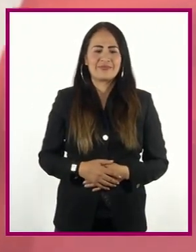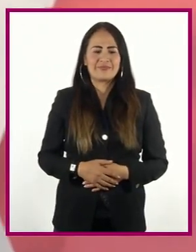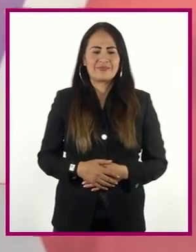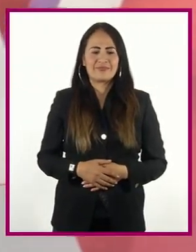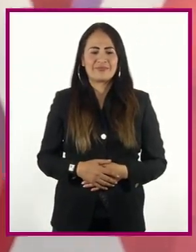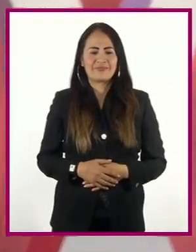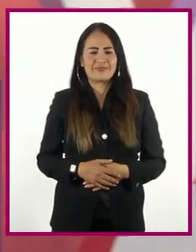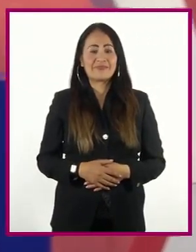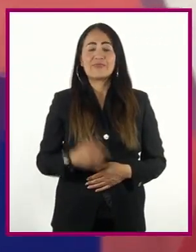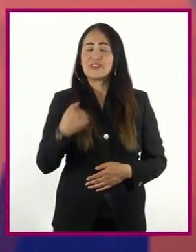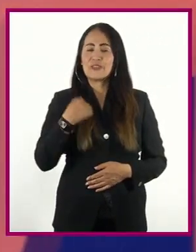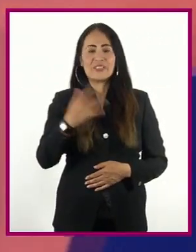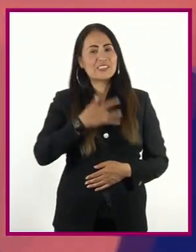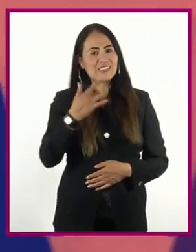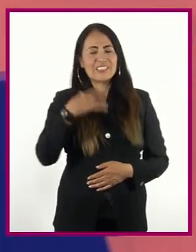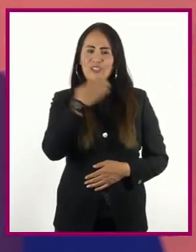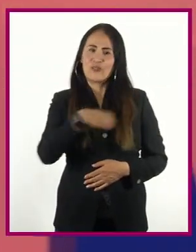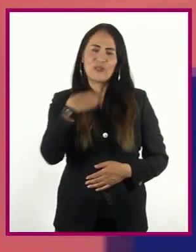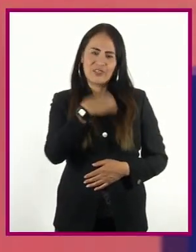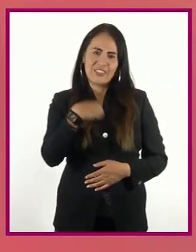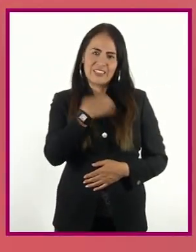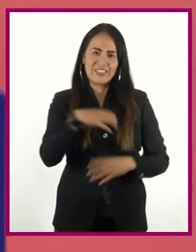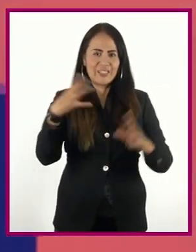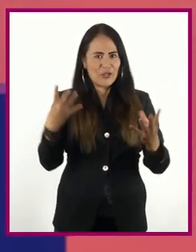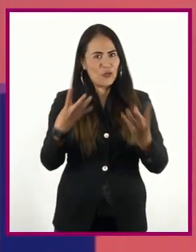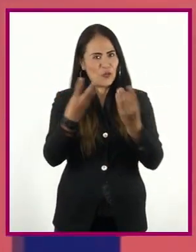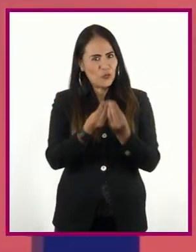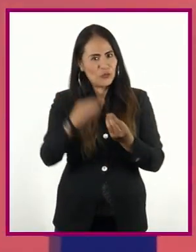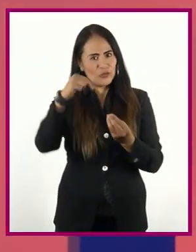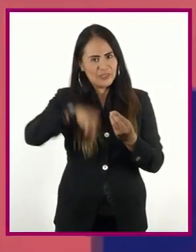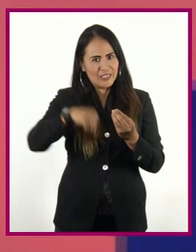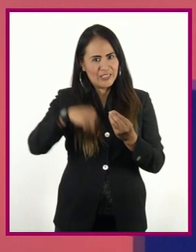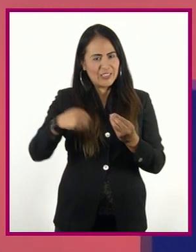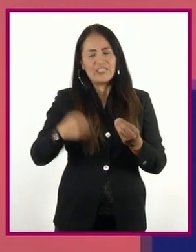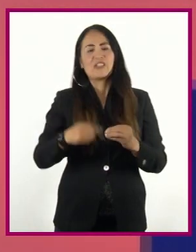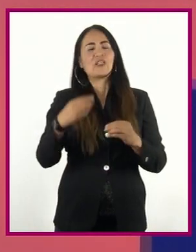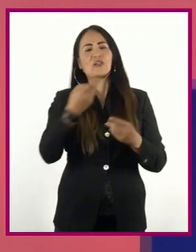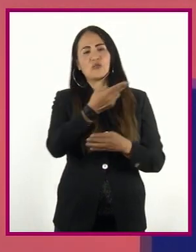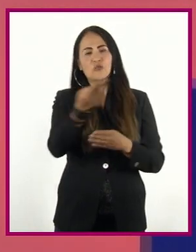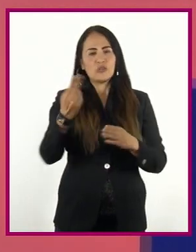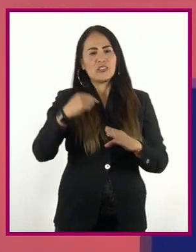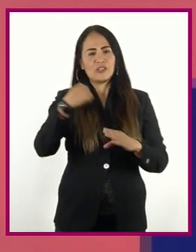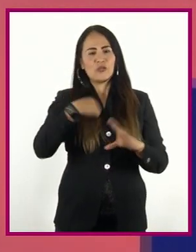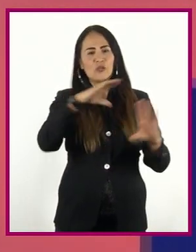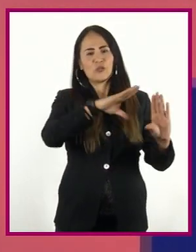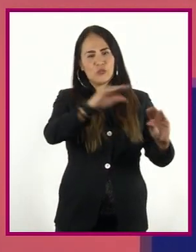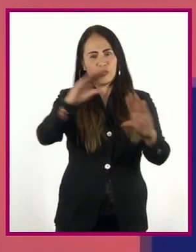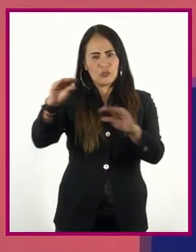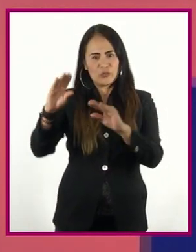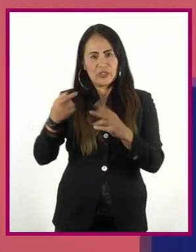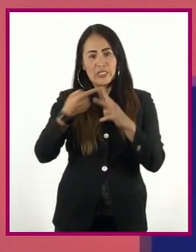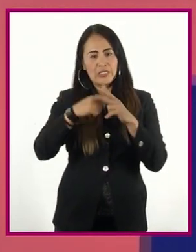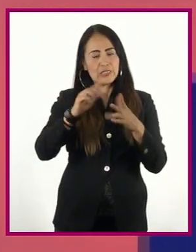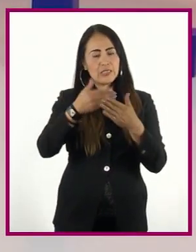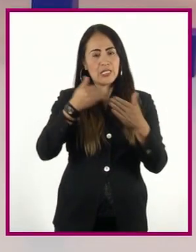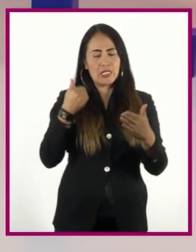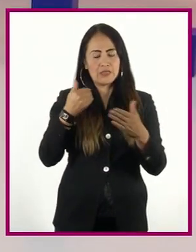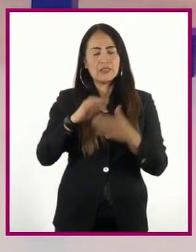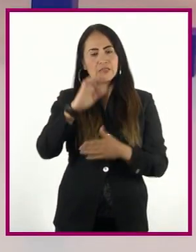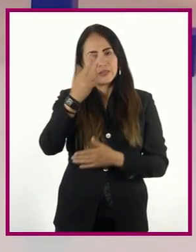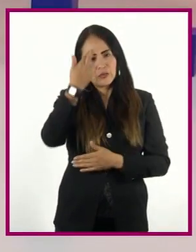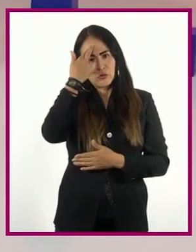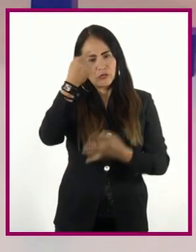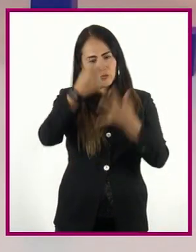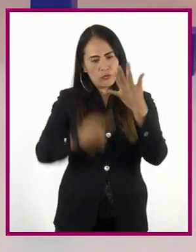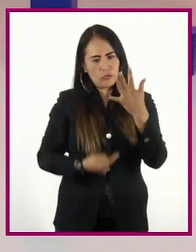Yo también estoy muy contenta de poder compartir este espacio con todos ustedes. Pero antes de iniciar, les recuerdo que